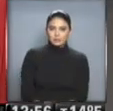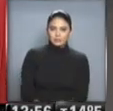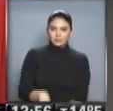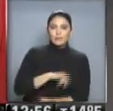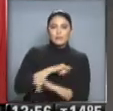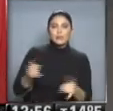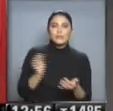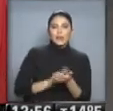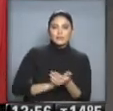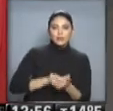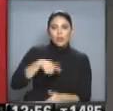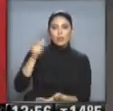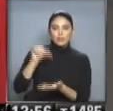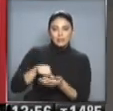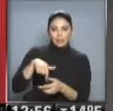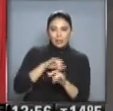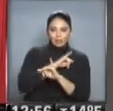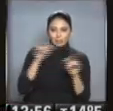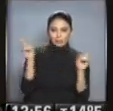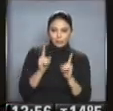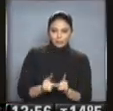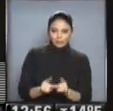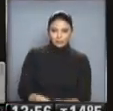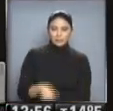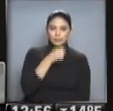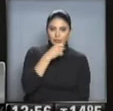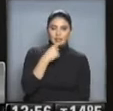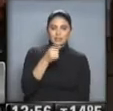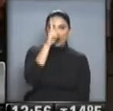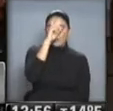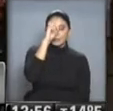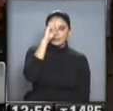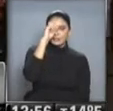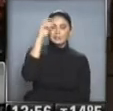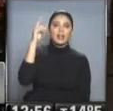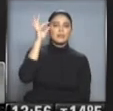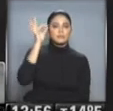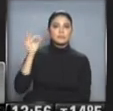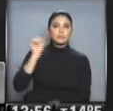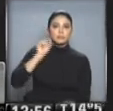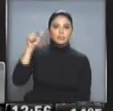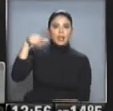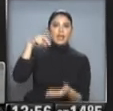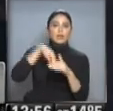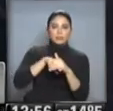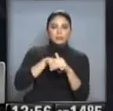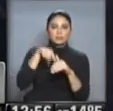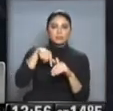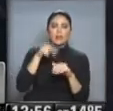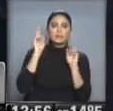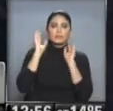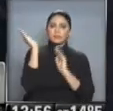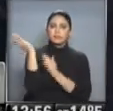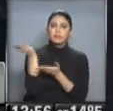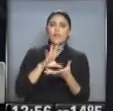Más noticias del exterior ahora en esta síntesis. Mientras en el hospital de Pretoria, donde está hospitalizado Nelson Mandela, no paran de